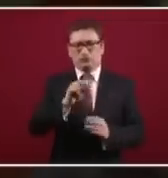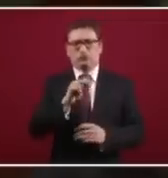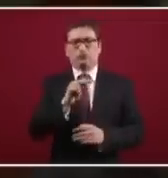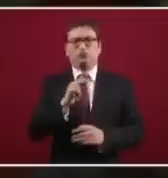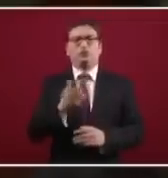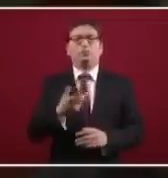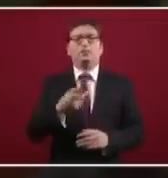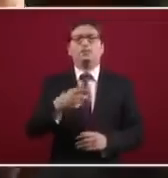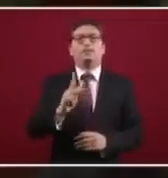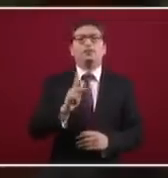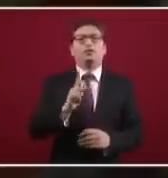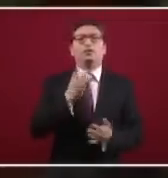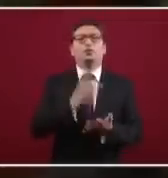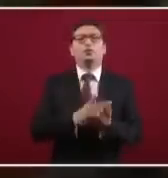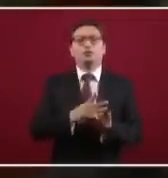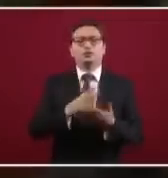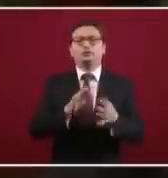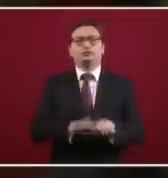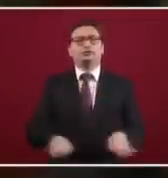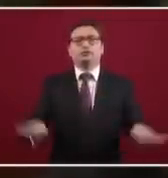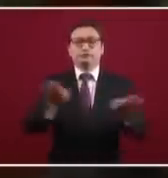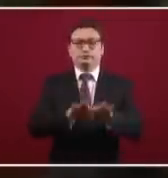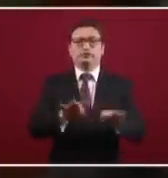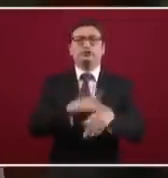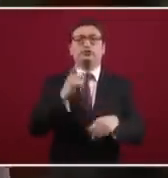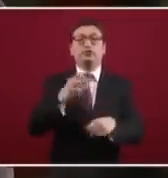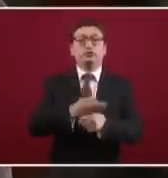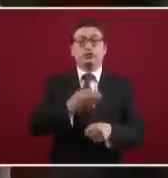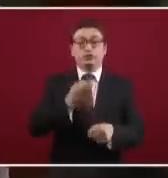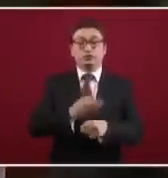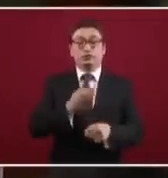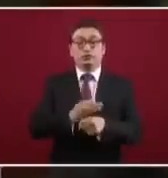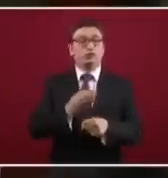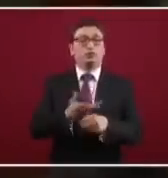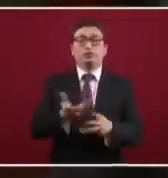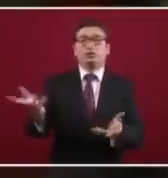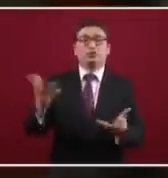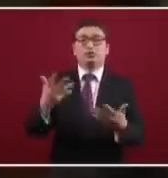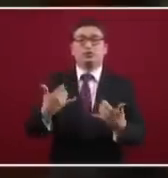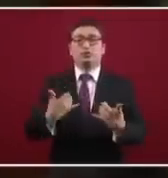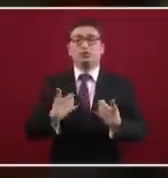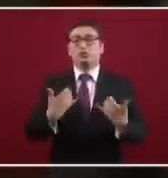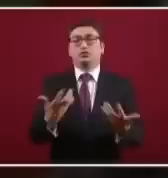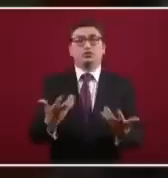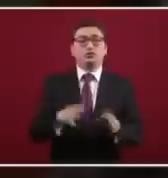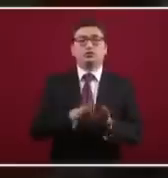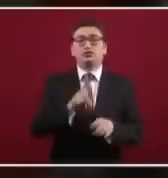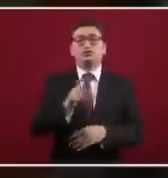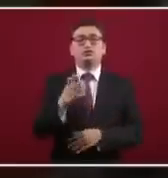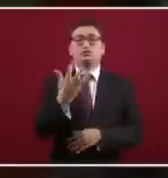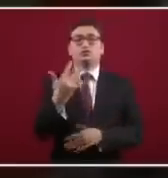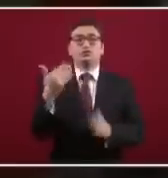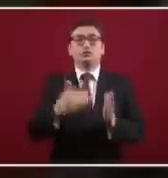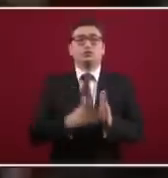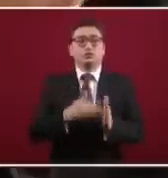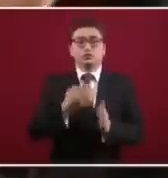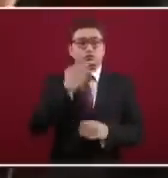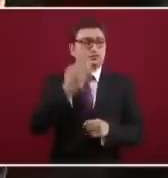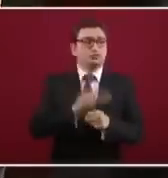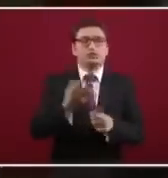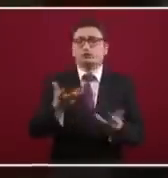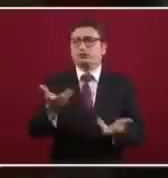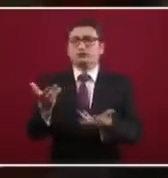pero sí es algo muy importante porque ahorita están en el limbo 150 mil estudiantes que no